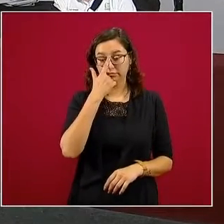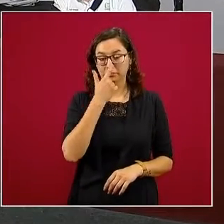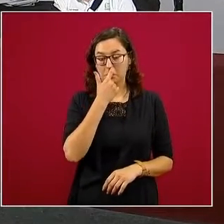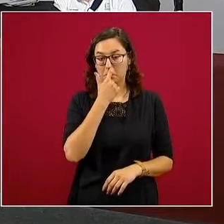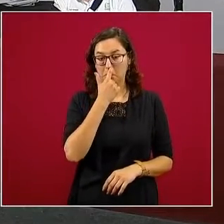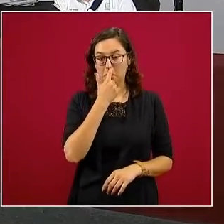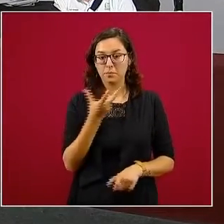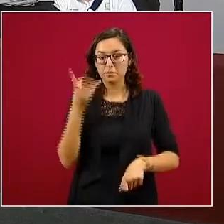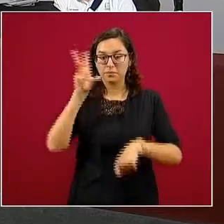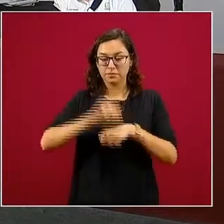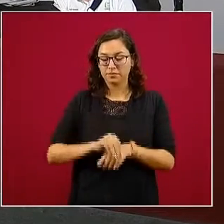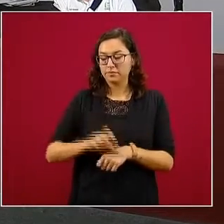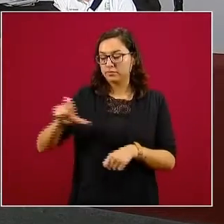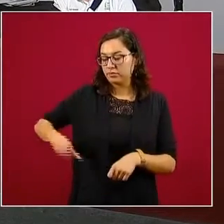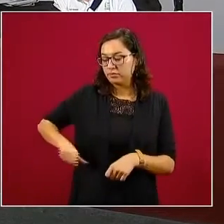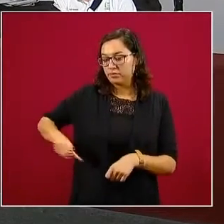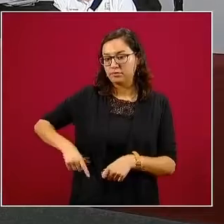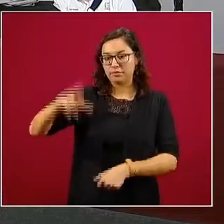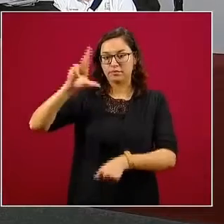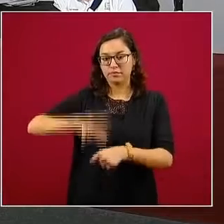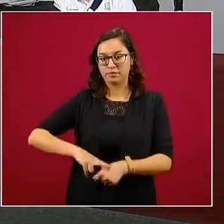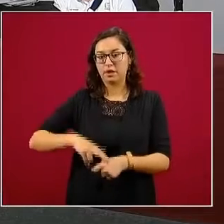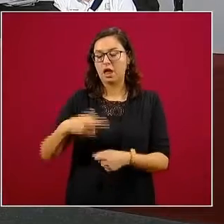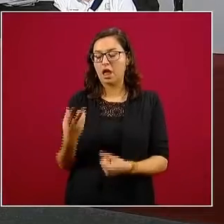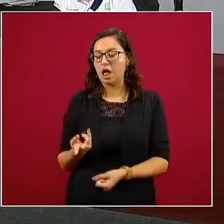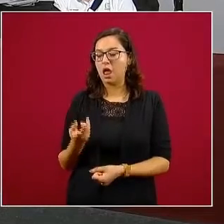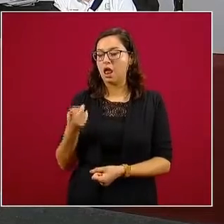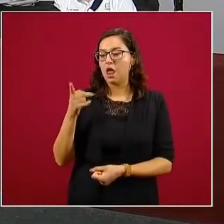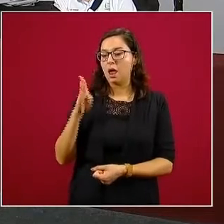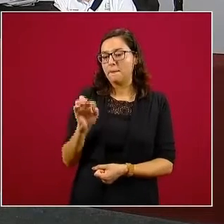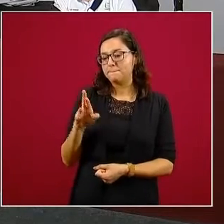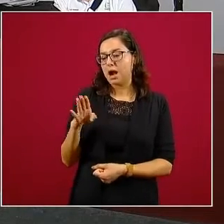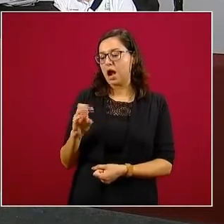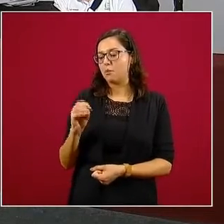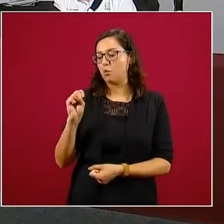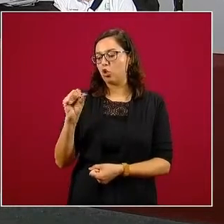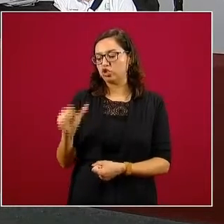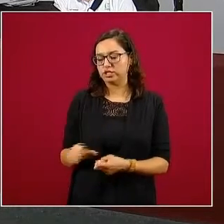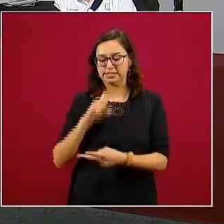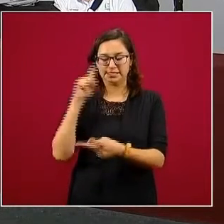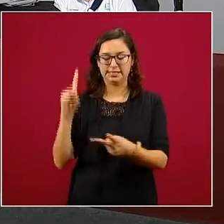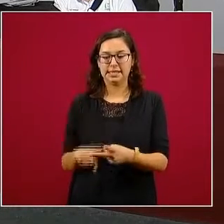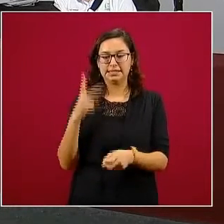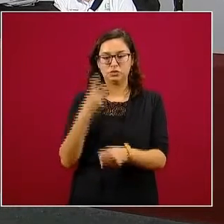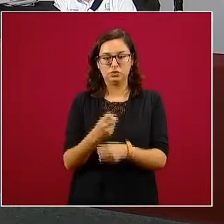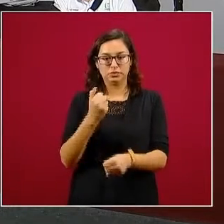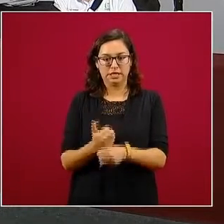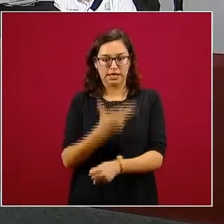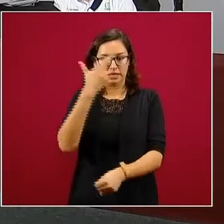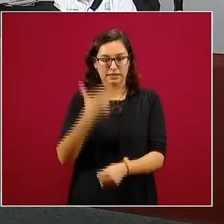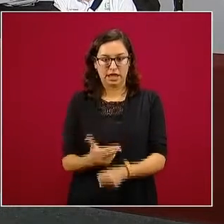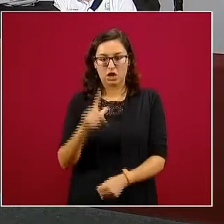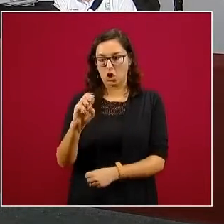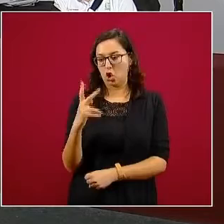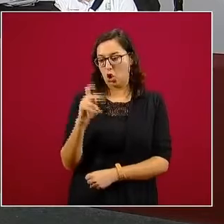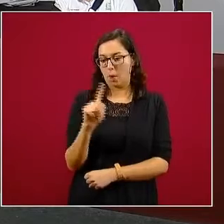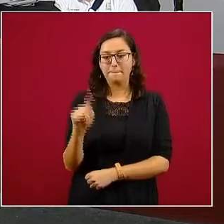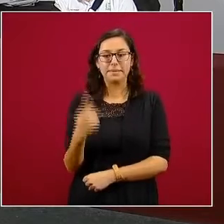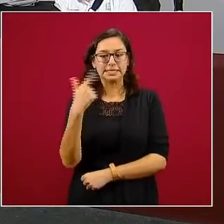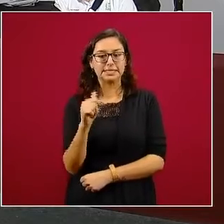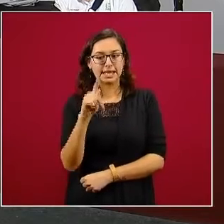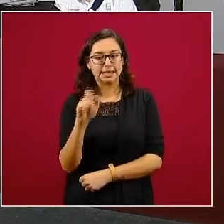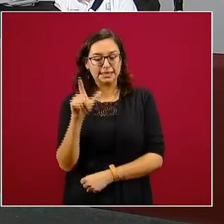deben expandirse, deben financiarse mejor, pero deben ser acompañadas también de una organización nueva de los servicios de salud,